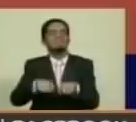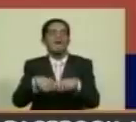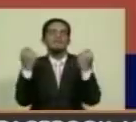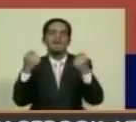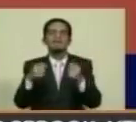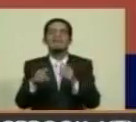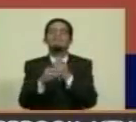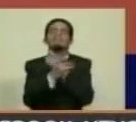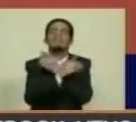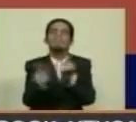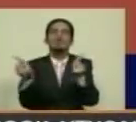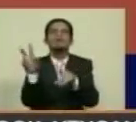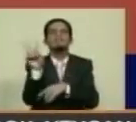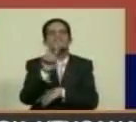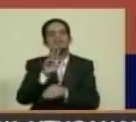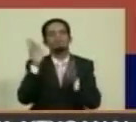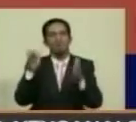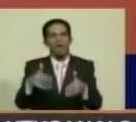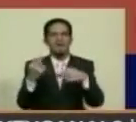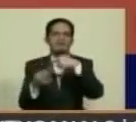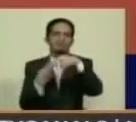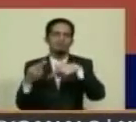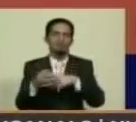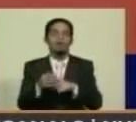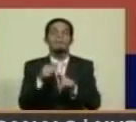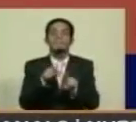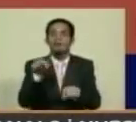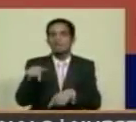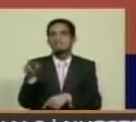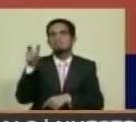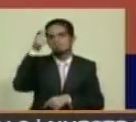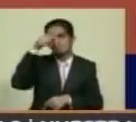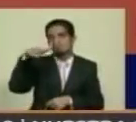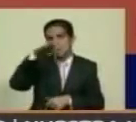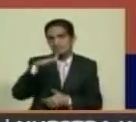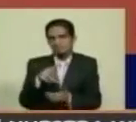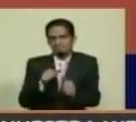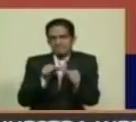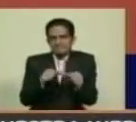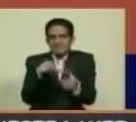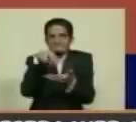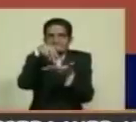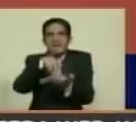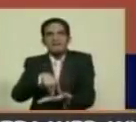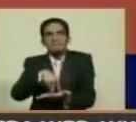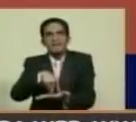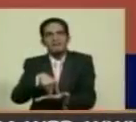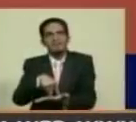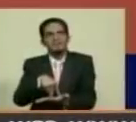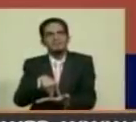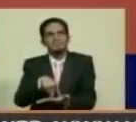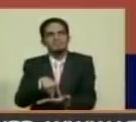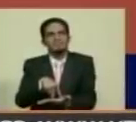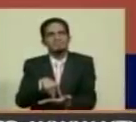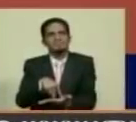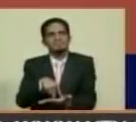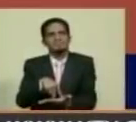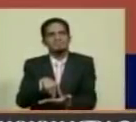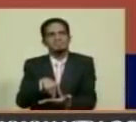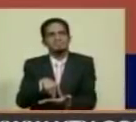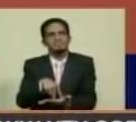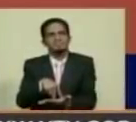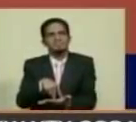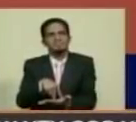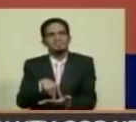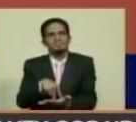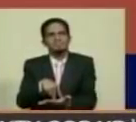y acabar con la revolución bolivariana. Solamente que este pueblo digno se ha mantenido firme, porque tiene derecho. Tiene